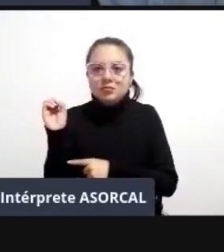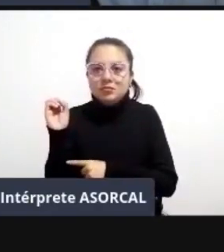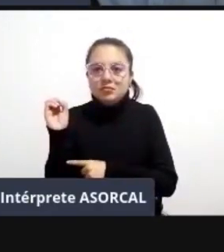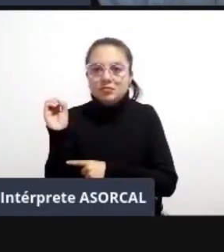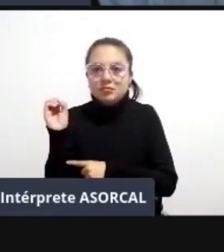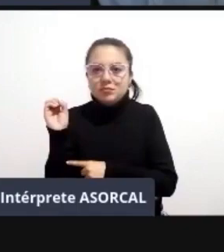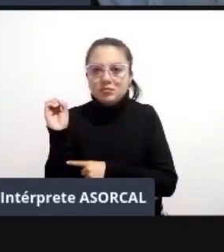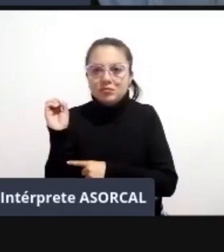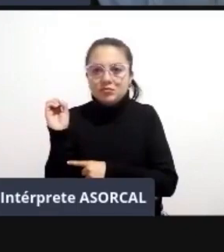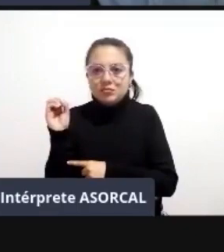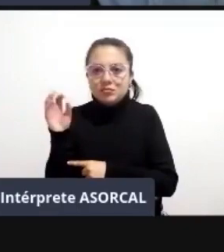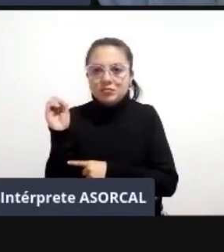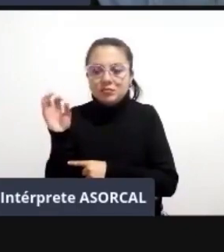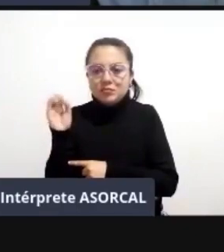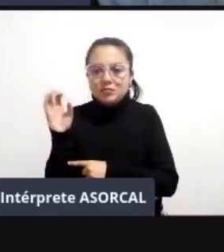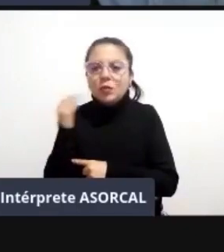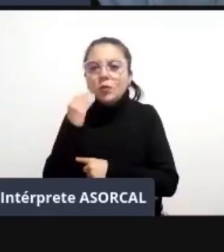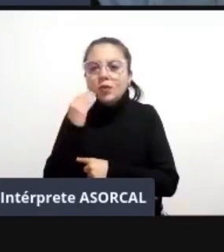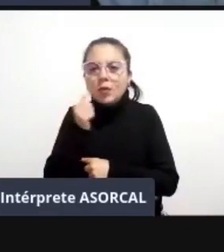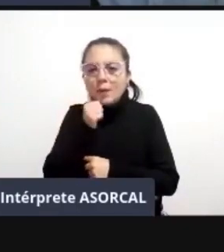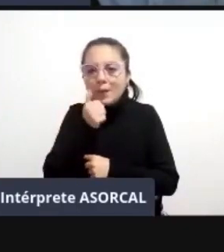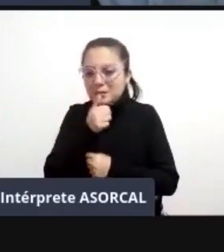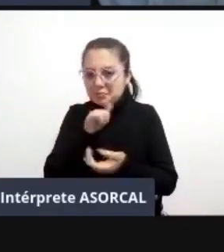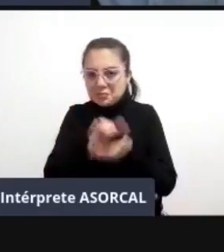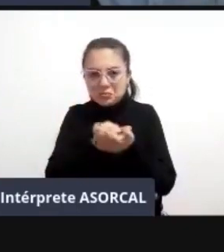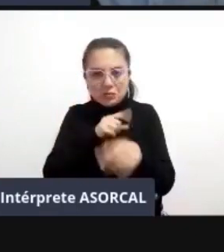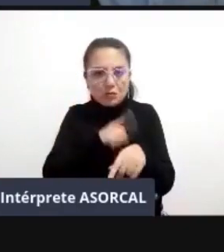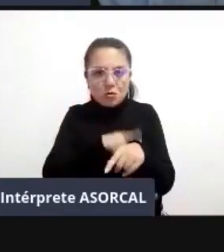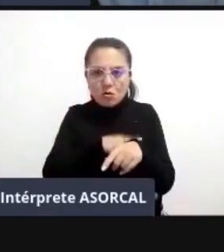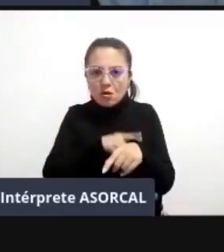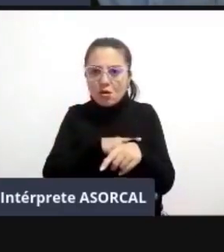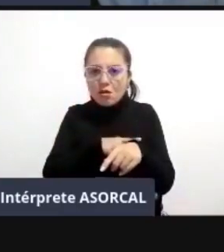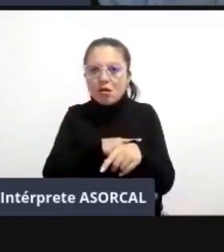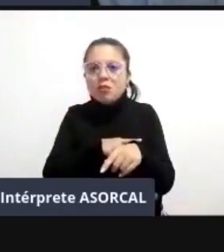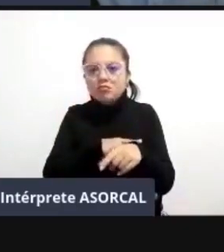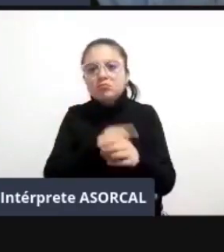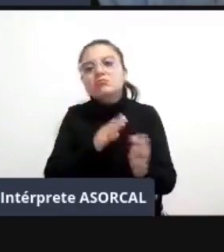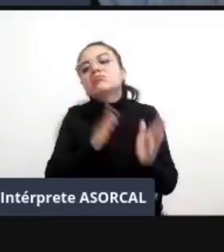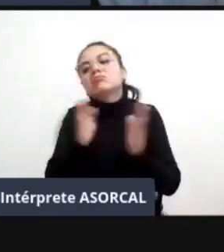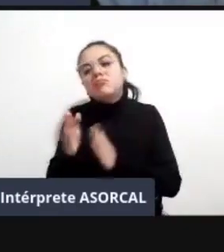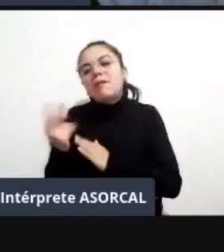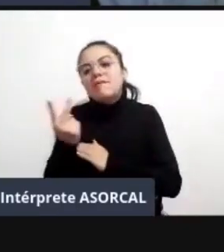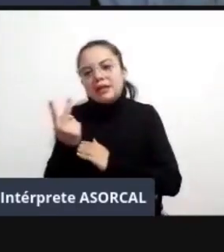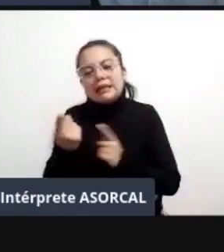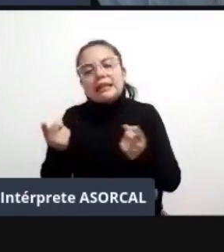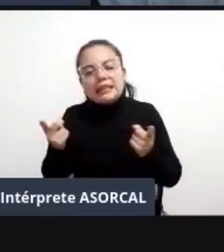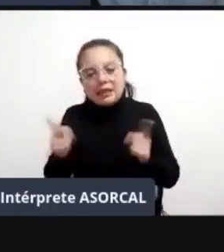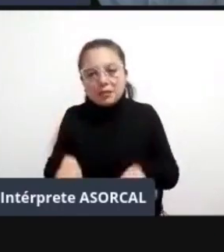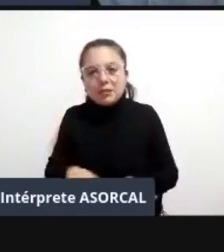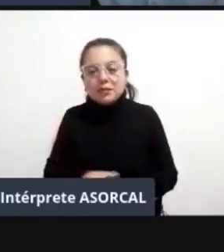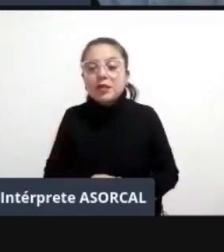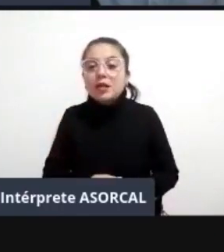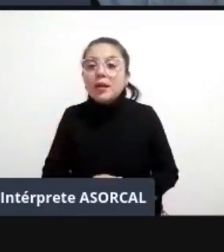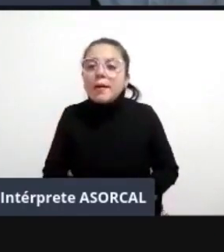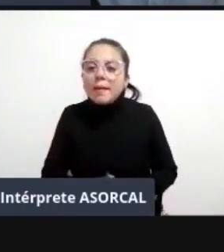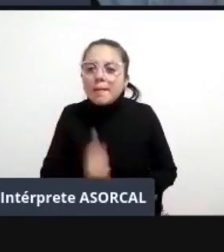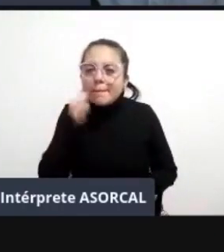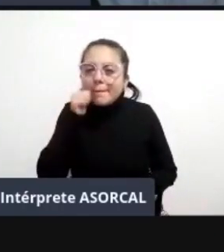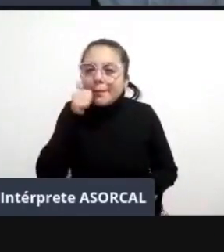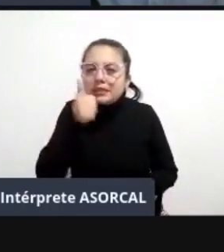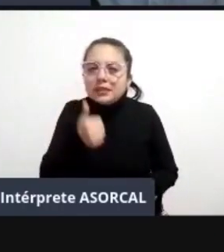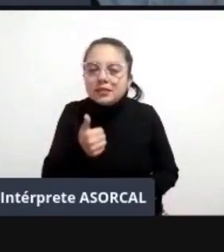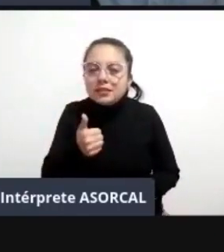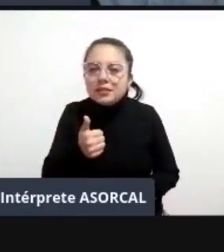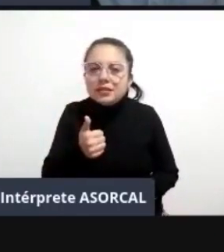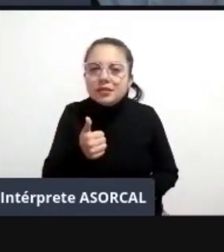que se llevarán a cabo mañana a la misma hora y por supuesto el viernes también. La de mañana los invitamos a